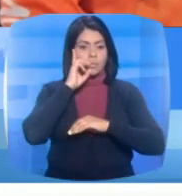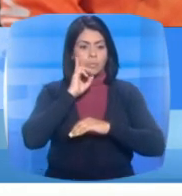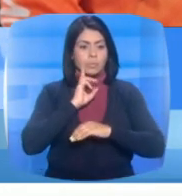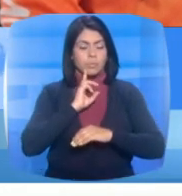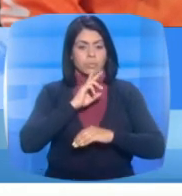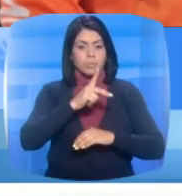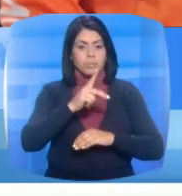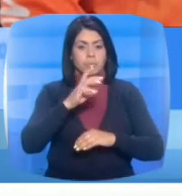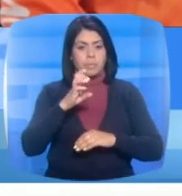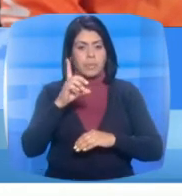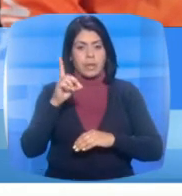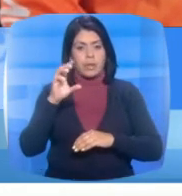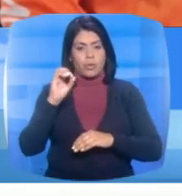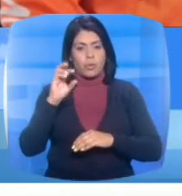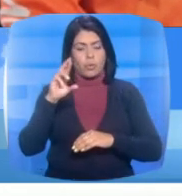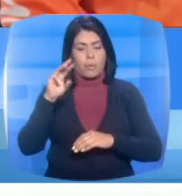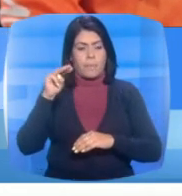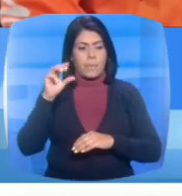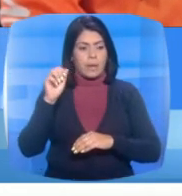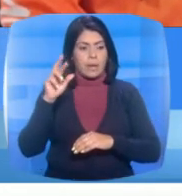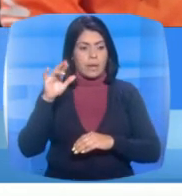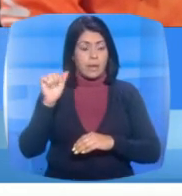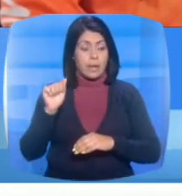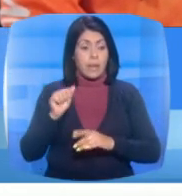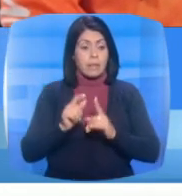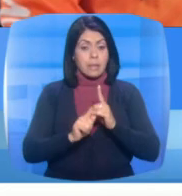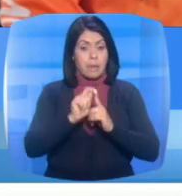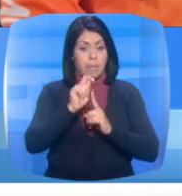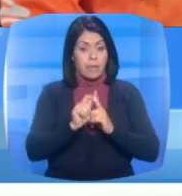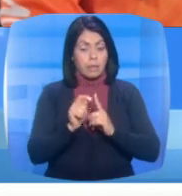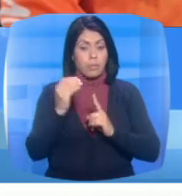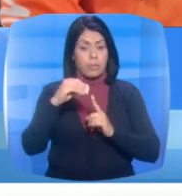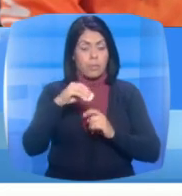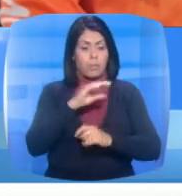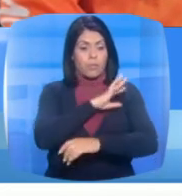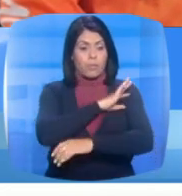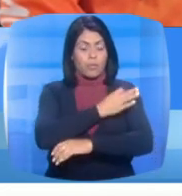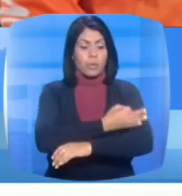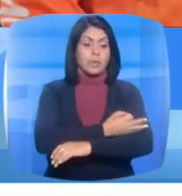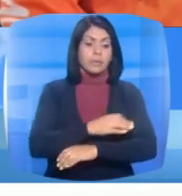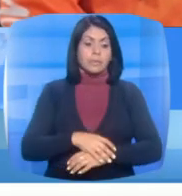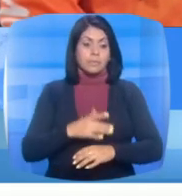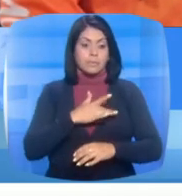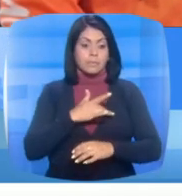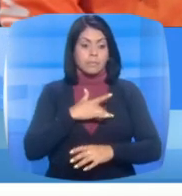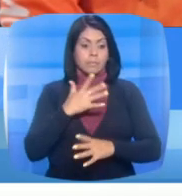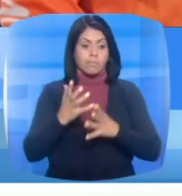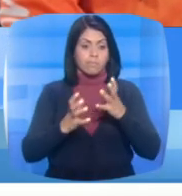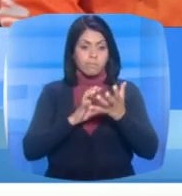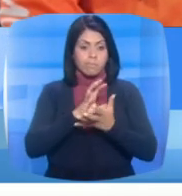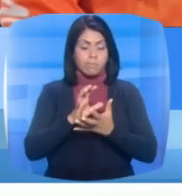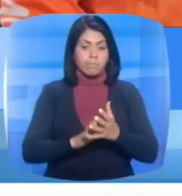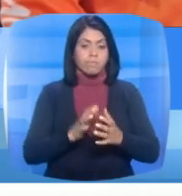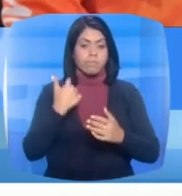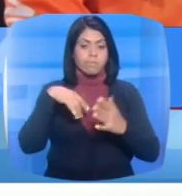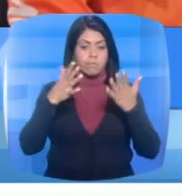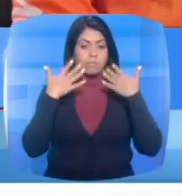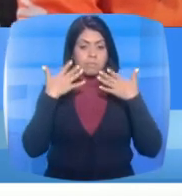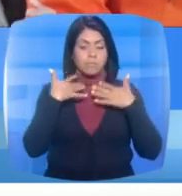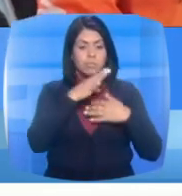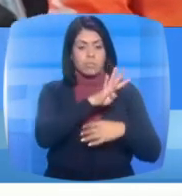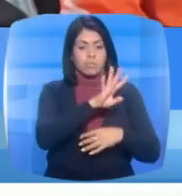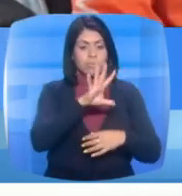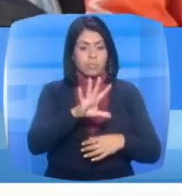Pedro María Ureña, el cual se han percibido estas temperaturas o se han registrado. Las sensaciones térmicas se han registrado entre 45